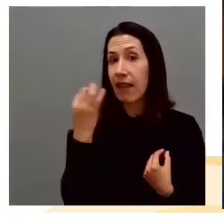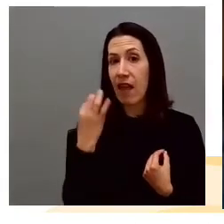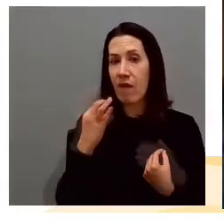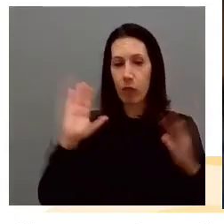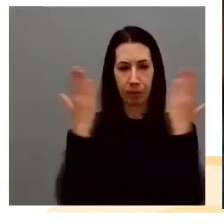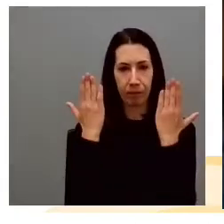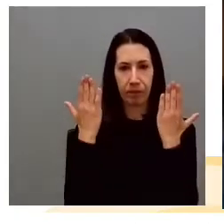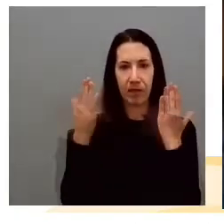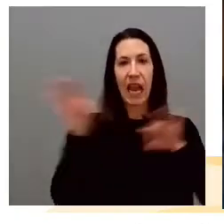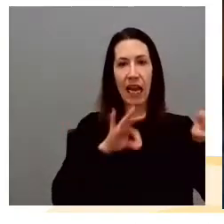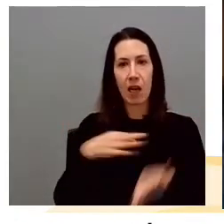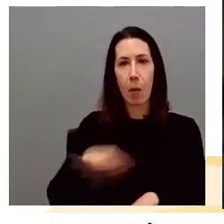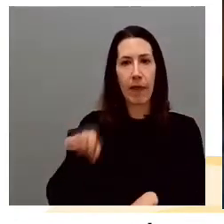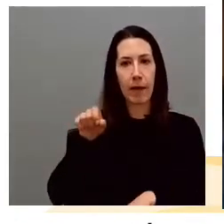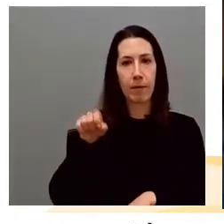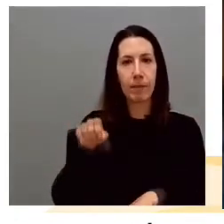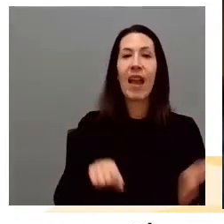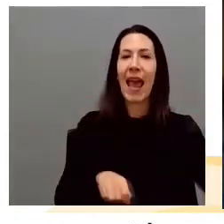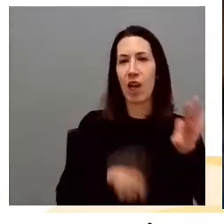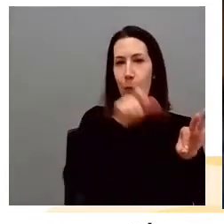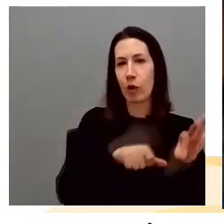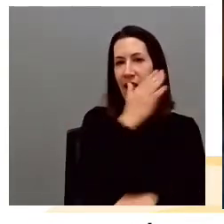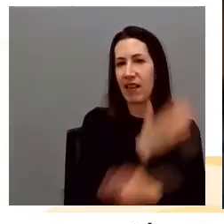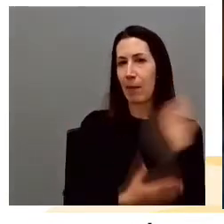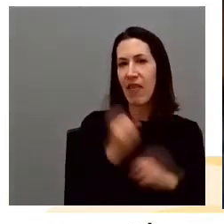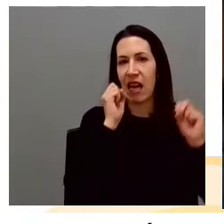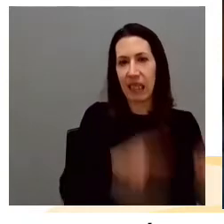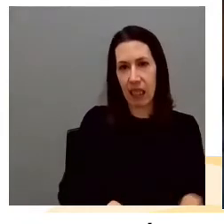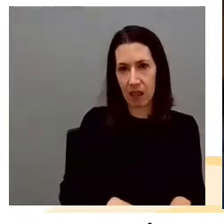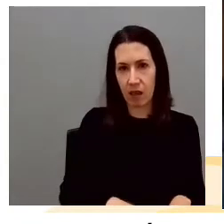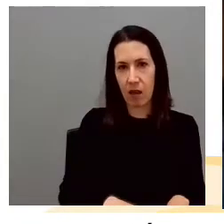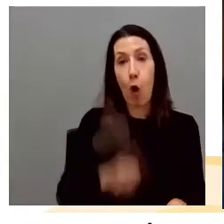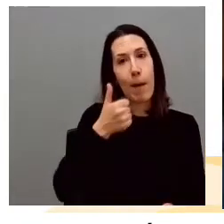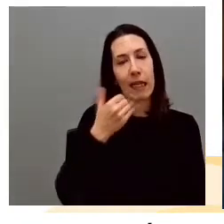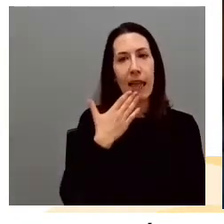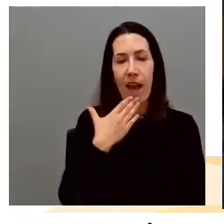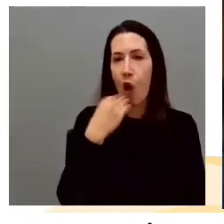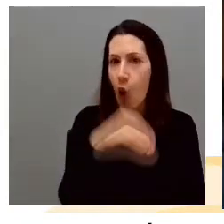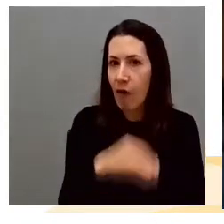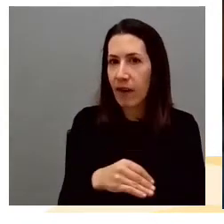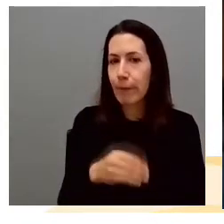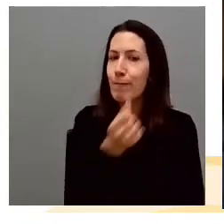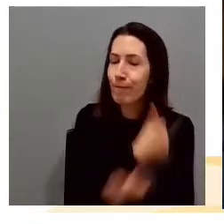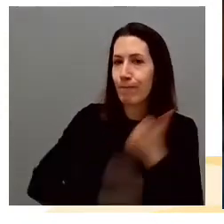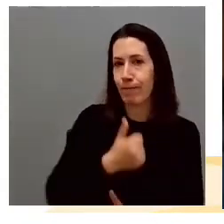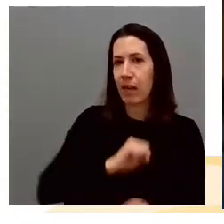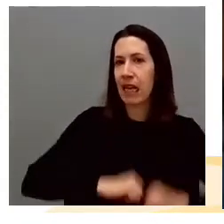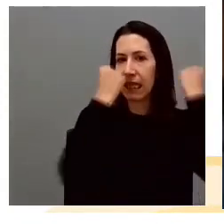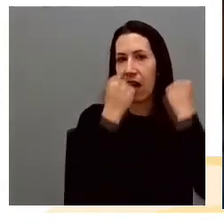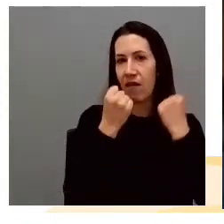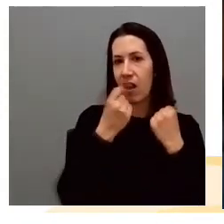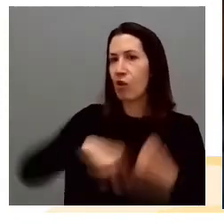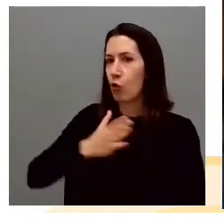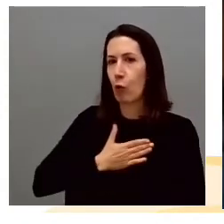podía descartar porque había otras vidas sin discapacidad o más jóvenes que eran preferibles salvar a la nuestra. Se